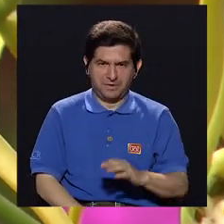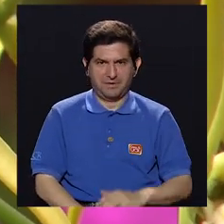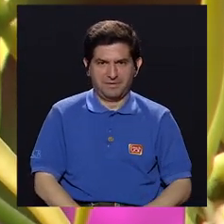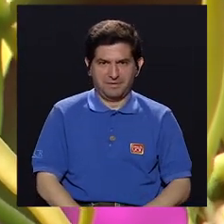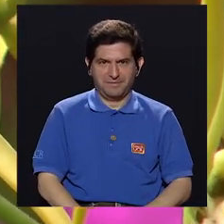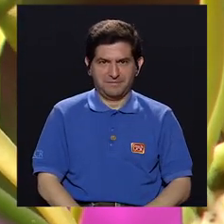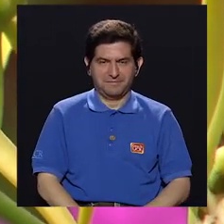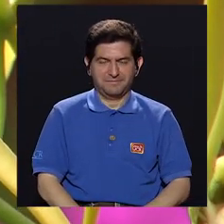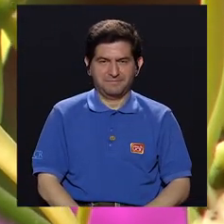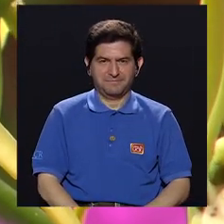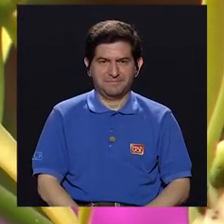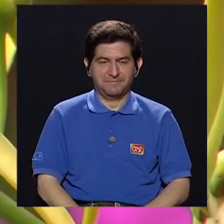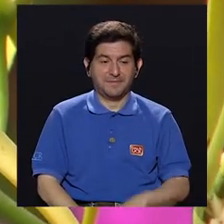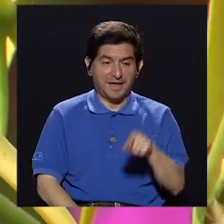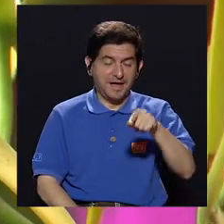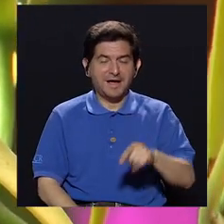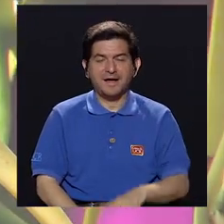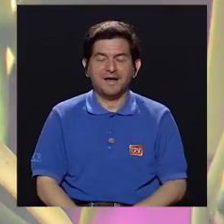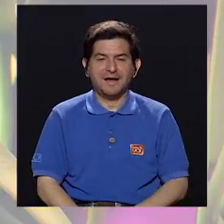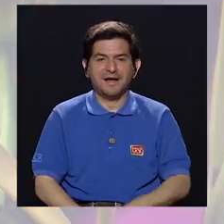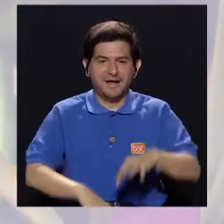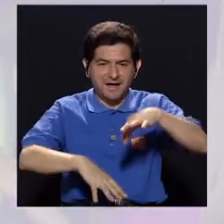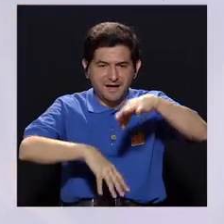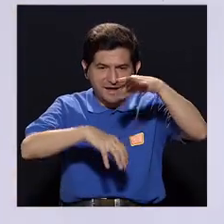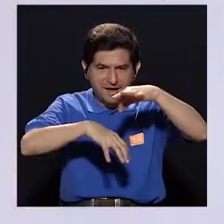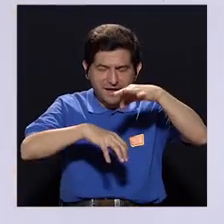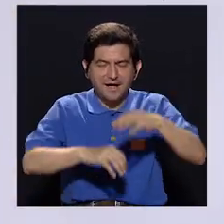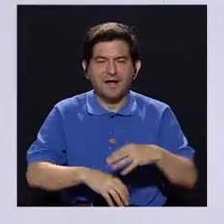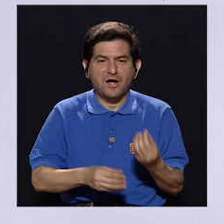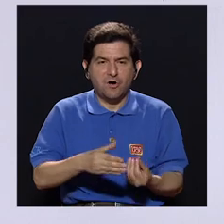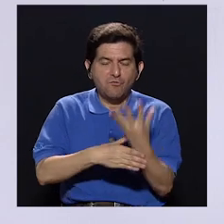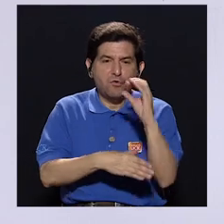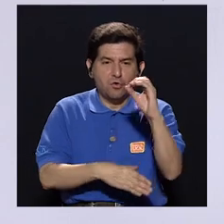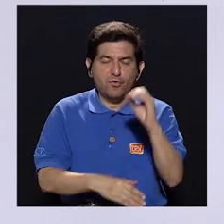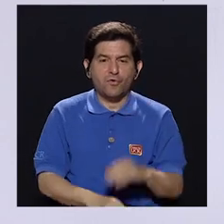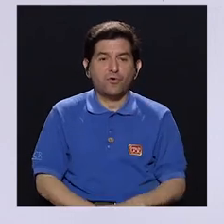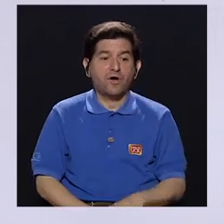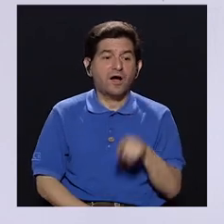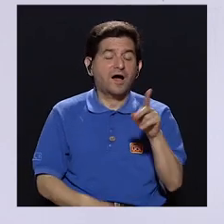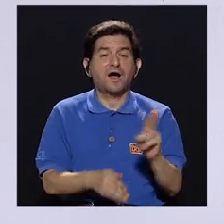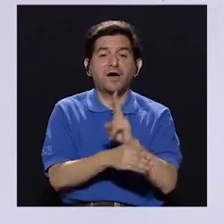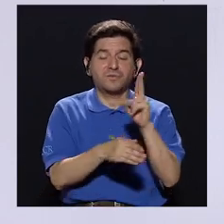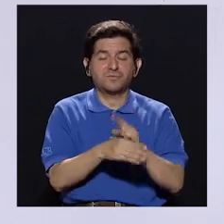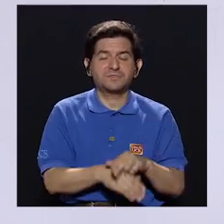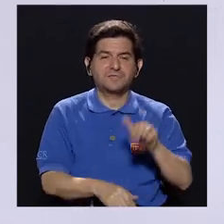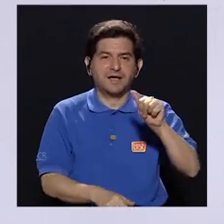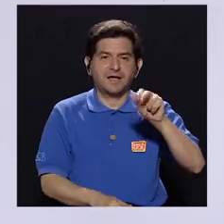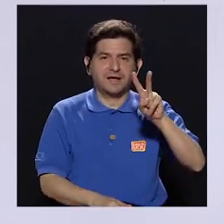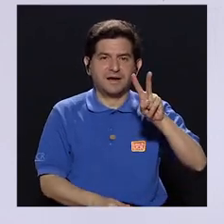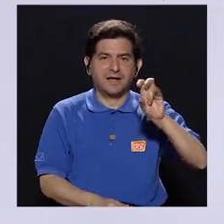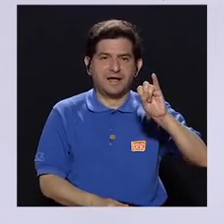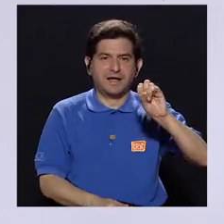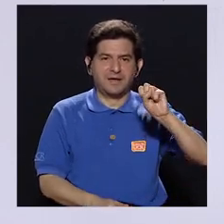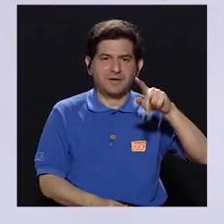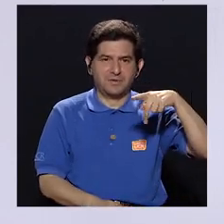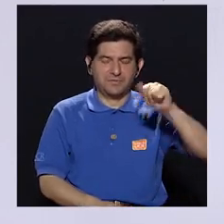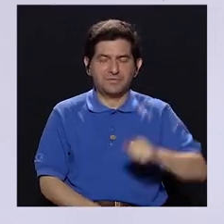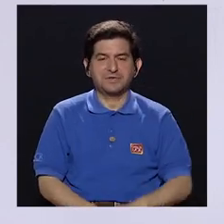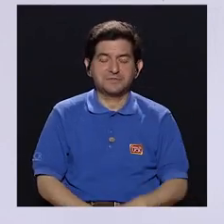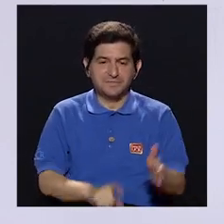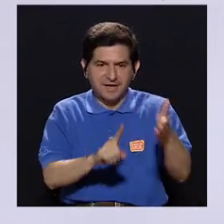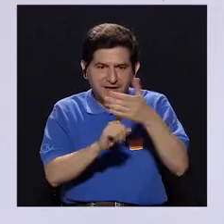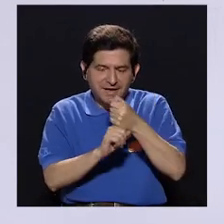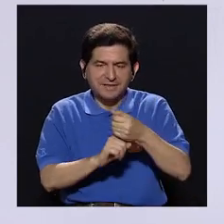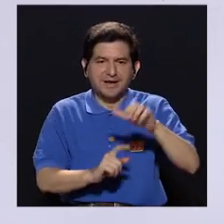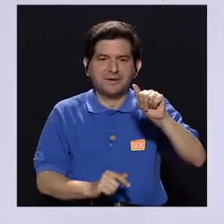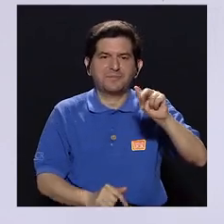que e que las braas eran polinizadas por avispas cazadoras de arañas